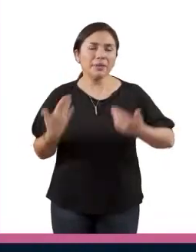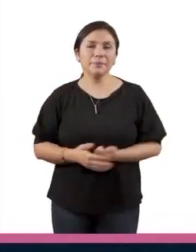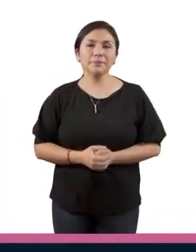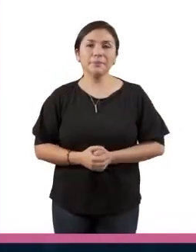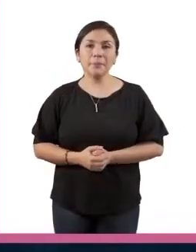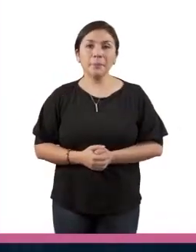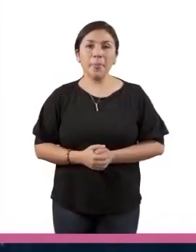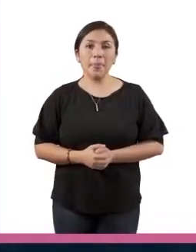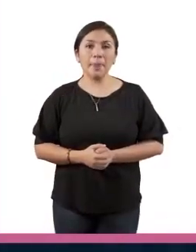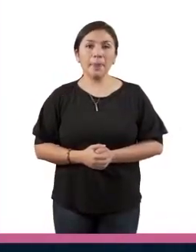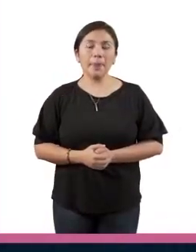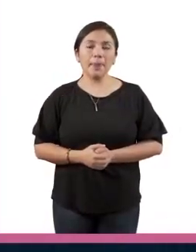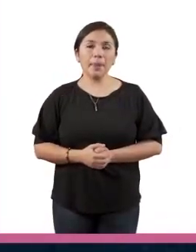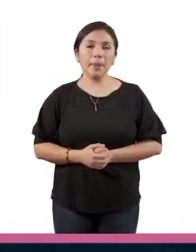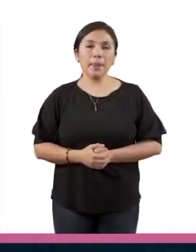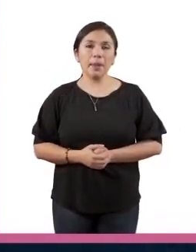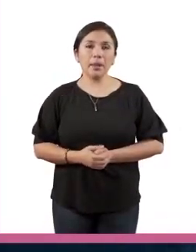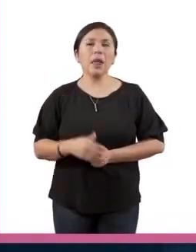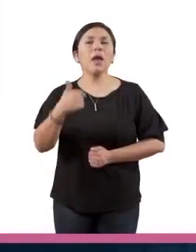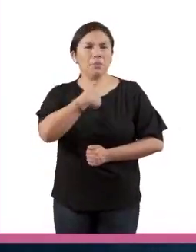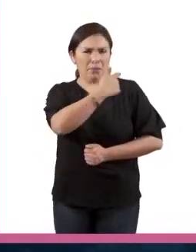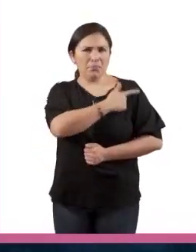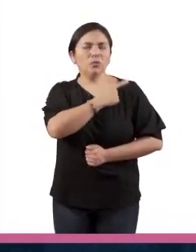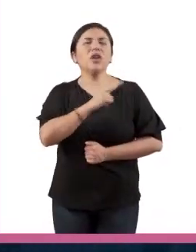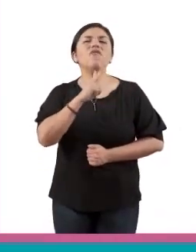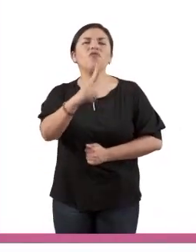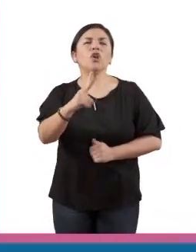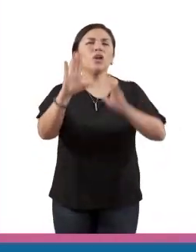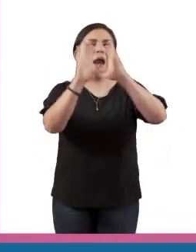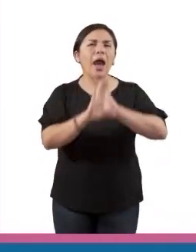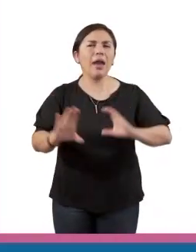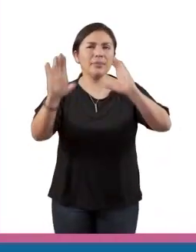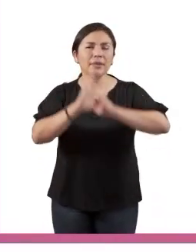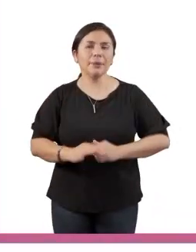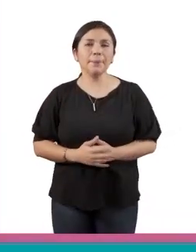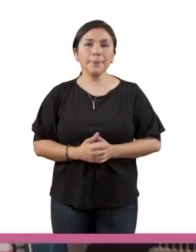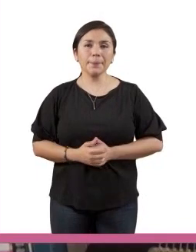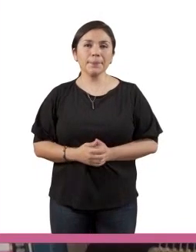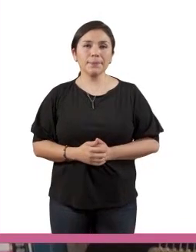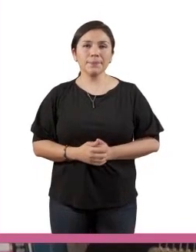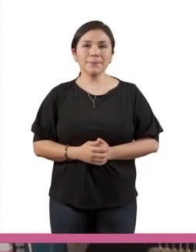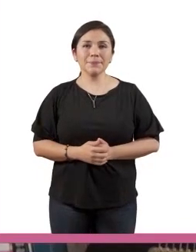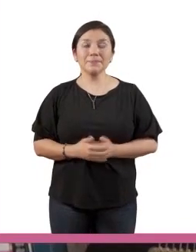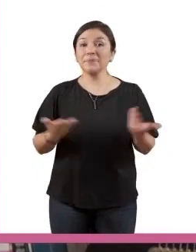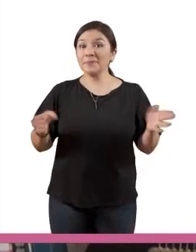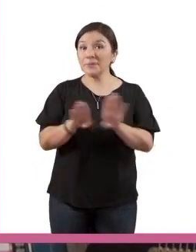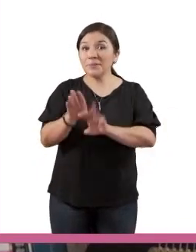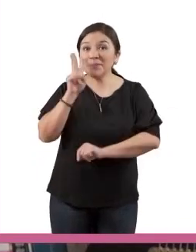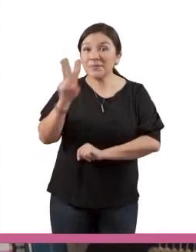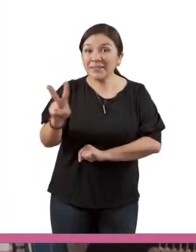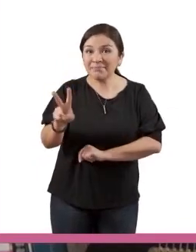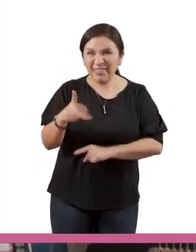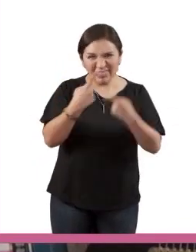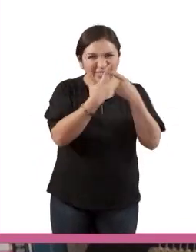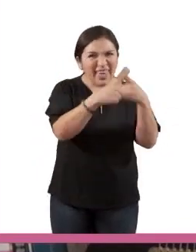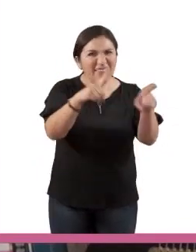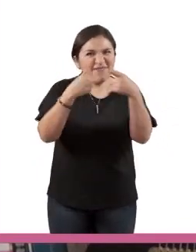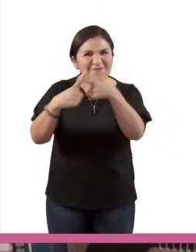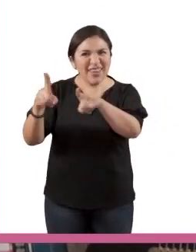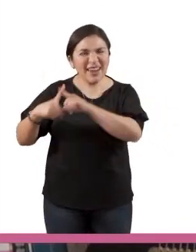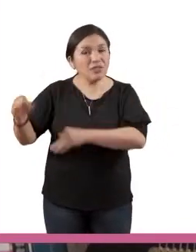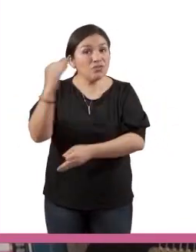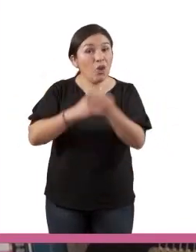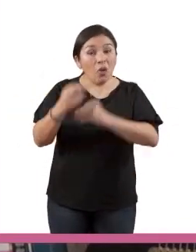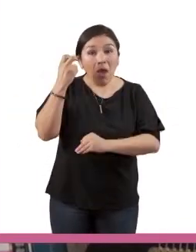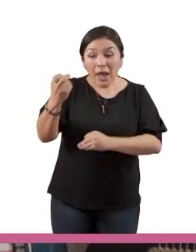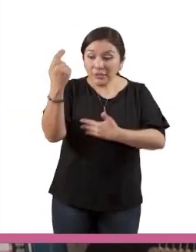mis pasatiempos me gusta vocalizar y cantar. ¿Qué tal, eh? ¿Qué diferencia? Todo